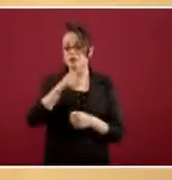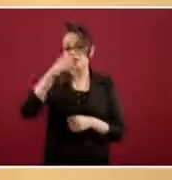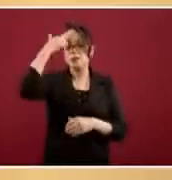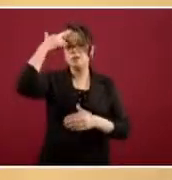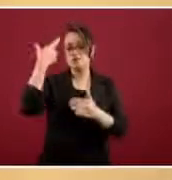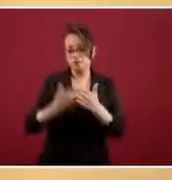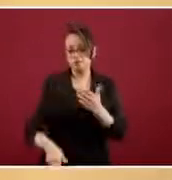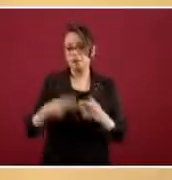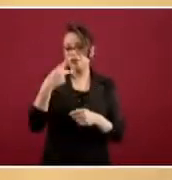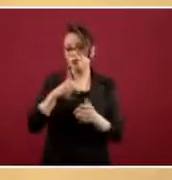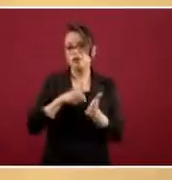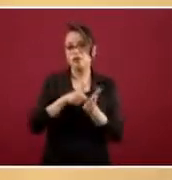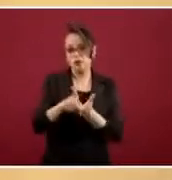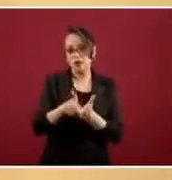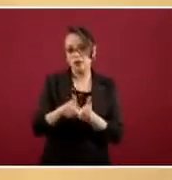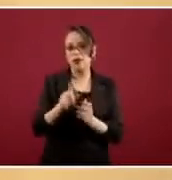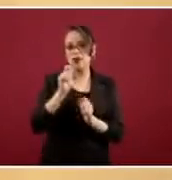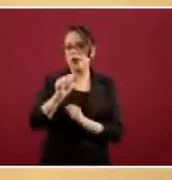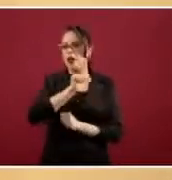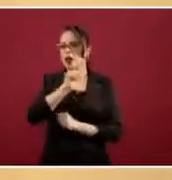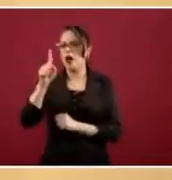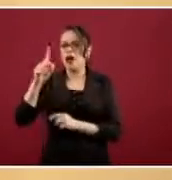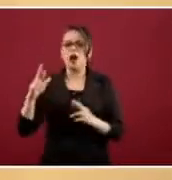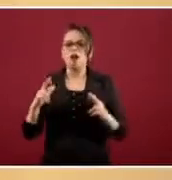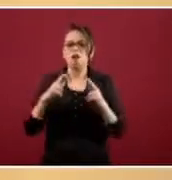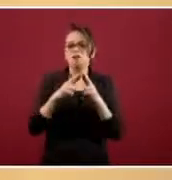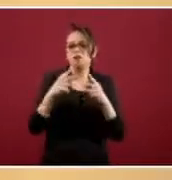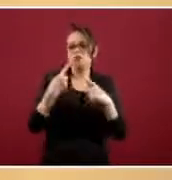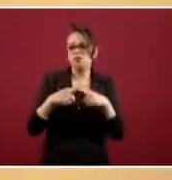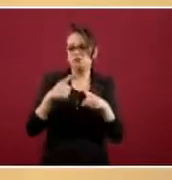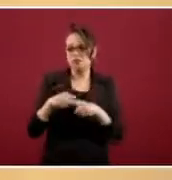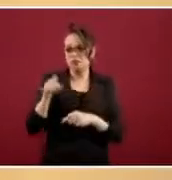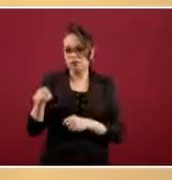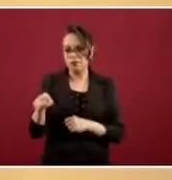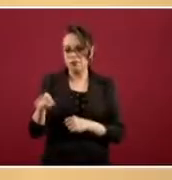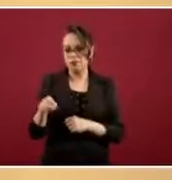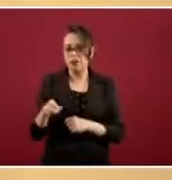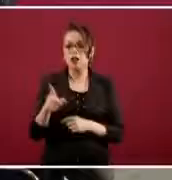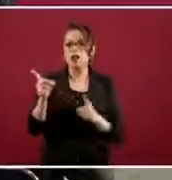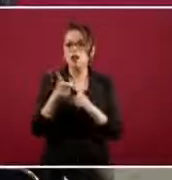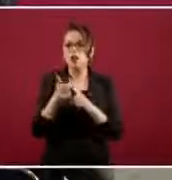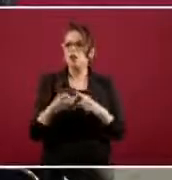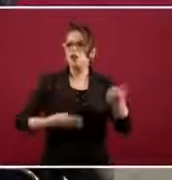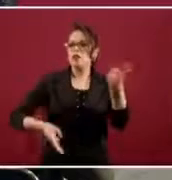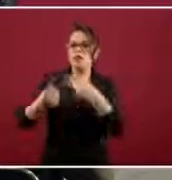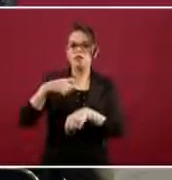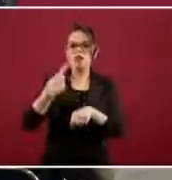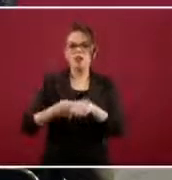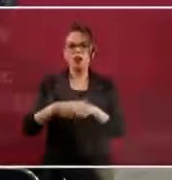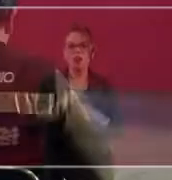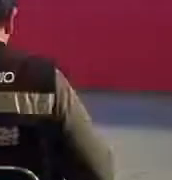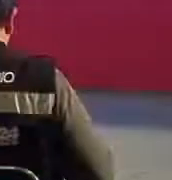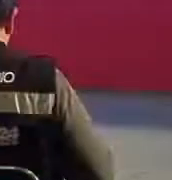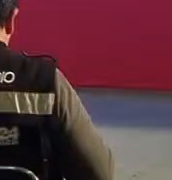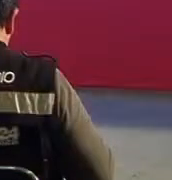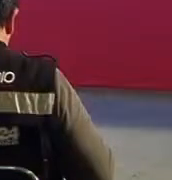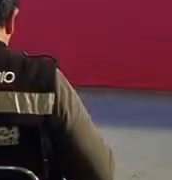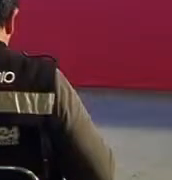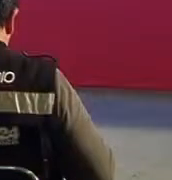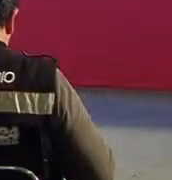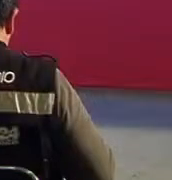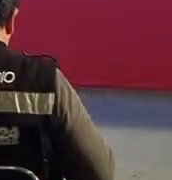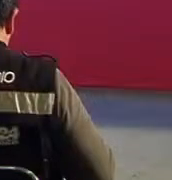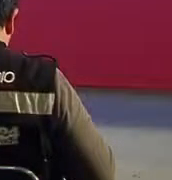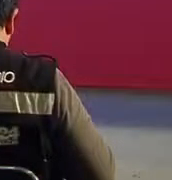religiosos han interpretado que el origen del COVID está en la homosexualidad, también han hecho referencia que tiene que ver con el